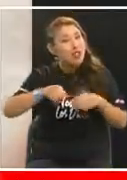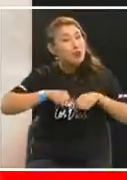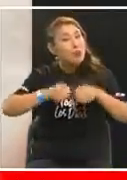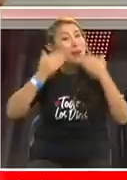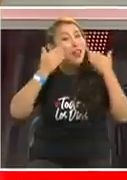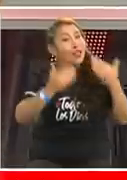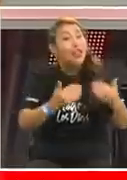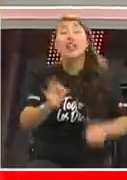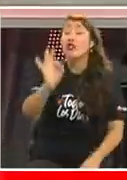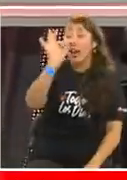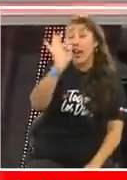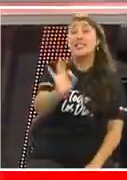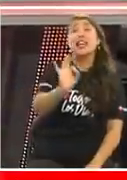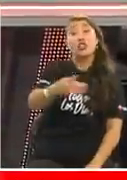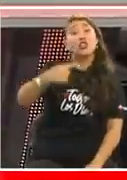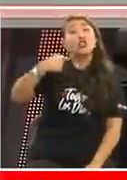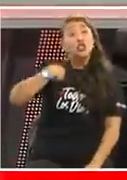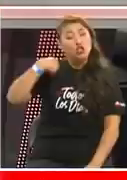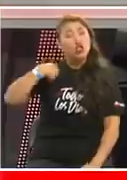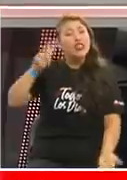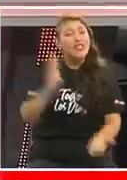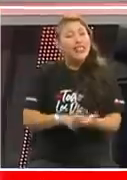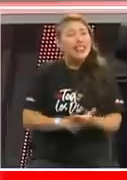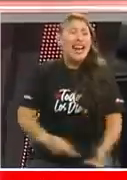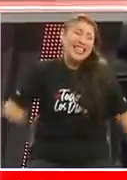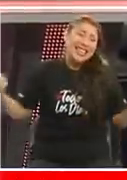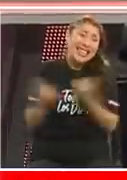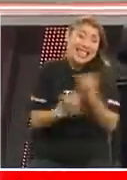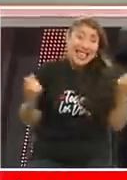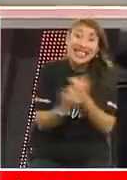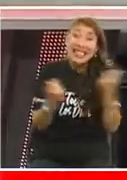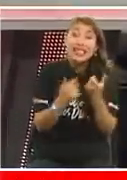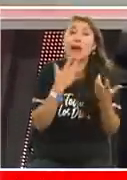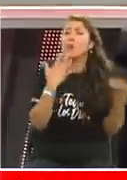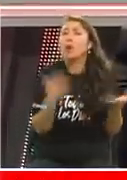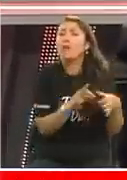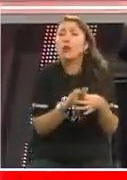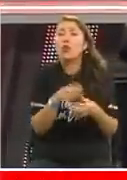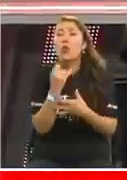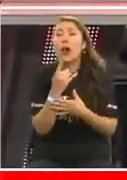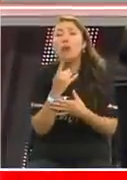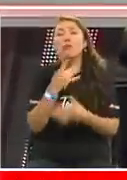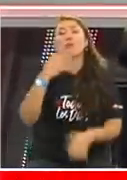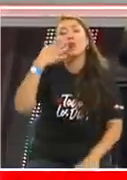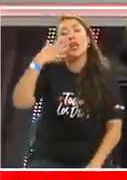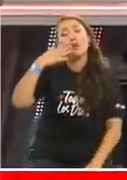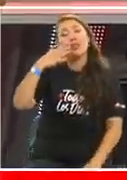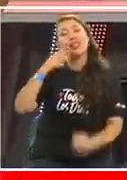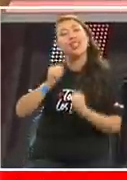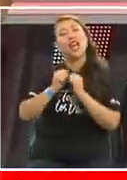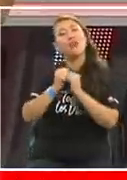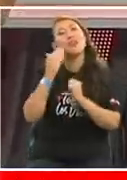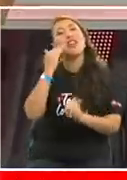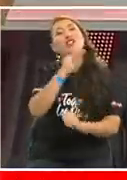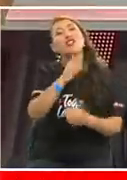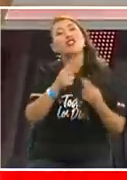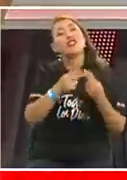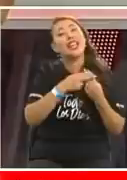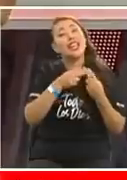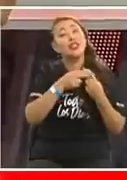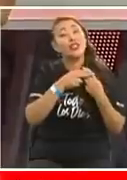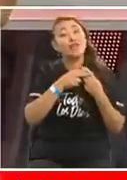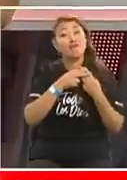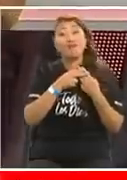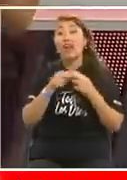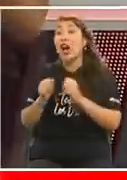poniendo. Exacto, voy a ponerme con toda mi risa porque es muy importante, sobre todo, estar con los niños de la Teletón, estar con las